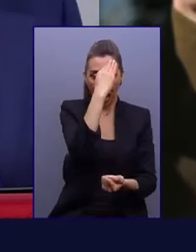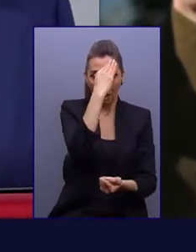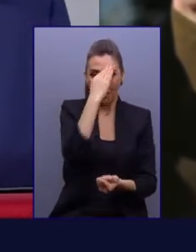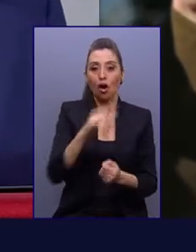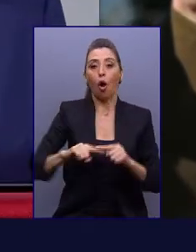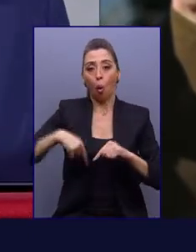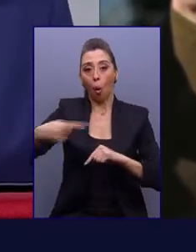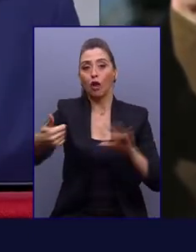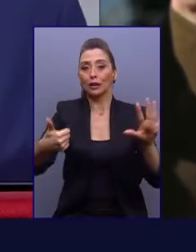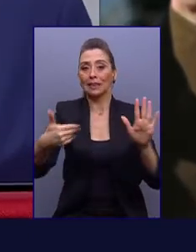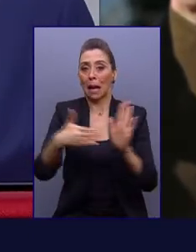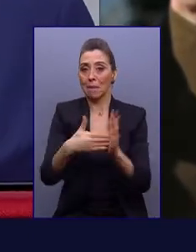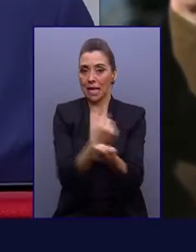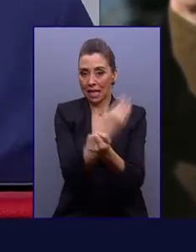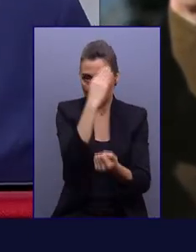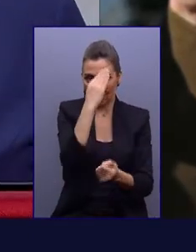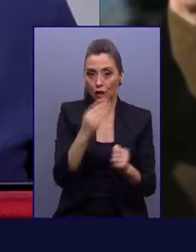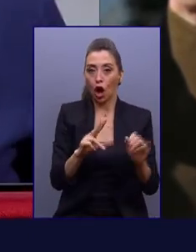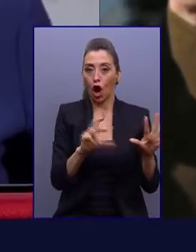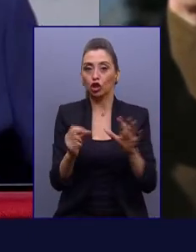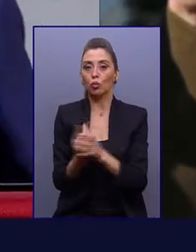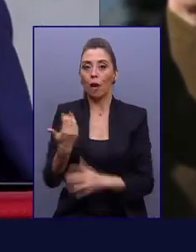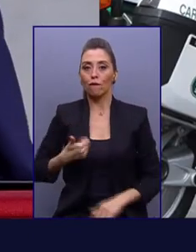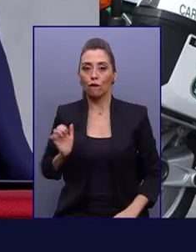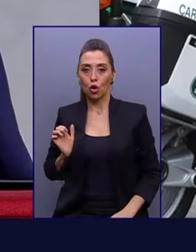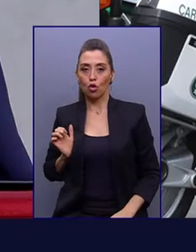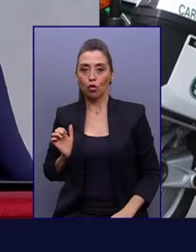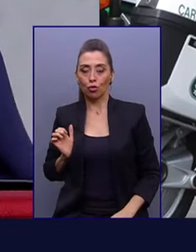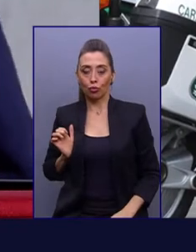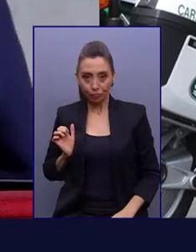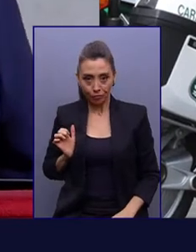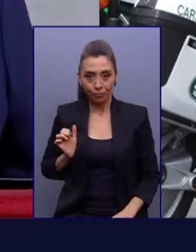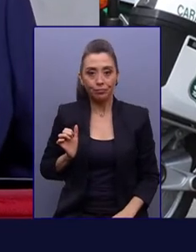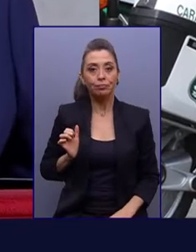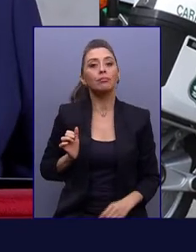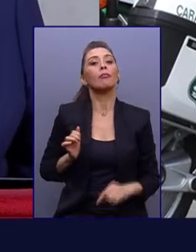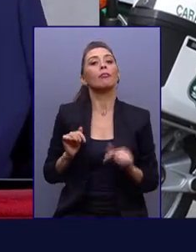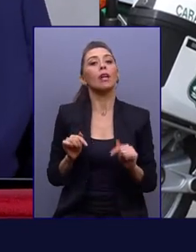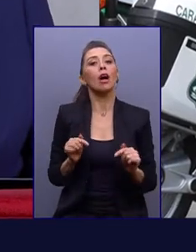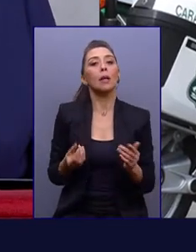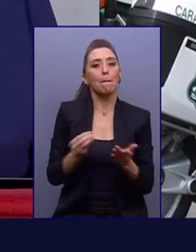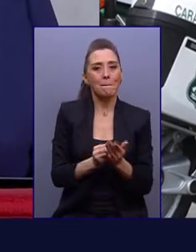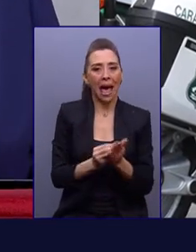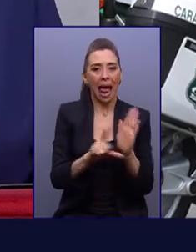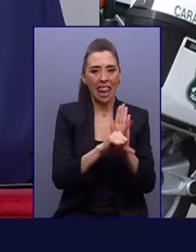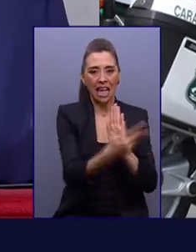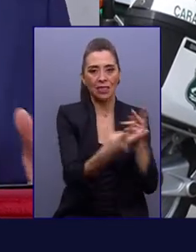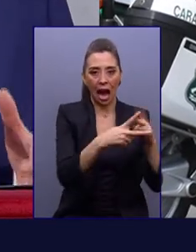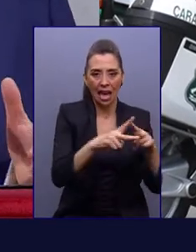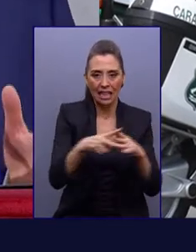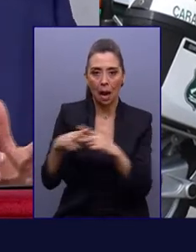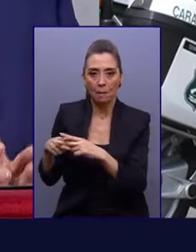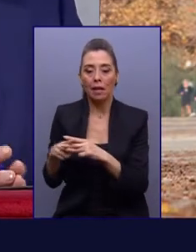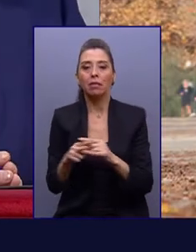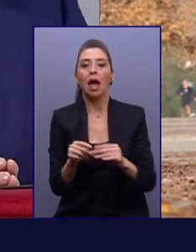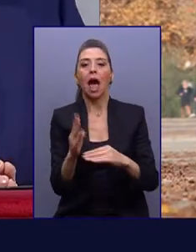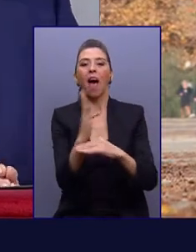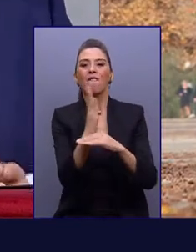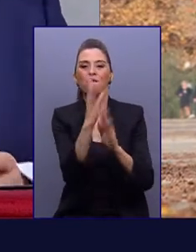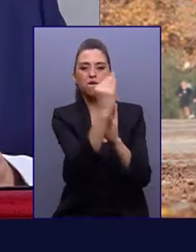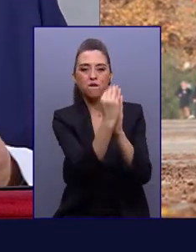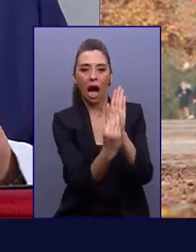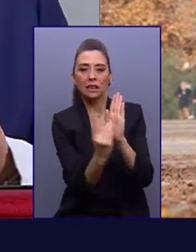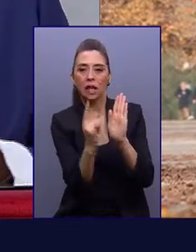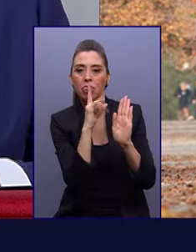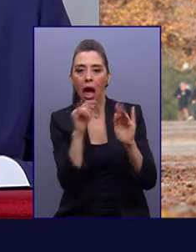llegaremos a 6.000, así como 800 nuevas policías de investigación. Y les estamos dando más herramientas como la instalación de la base unificada de